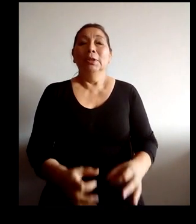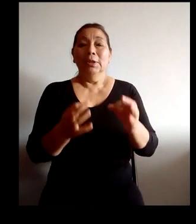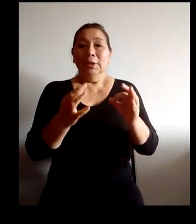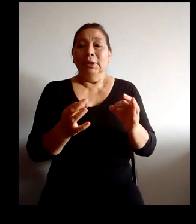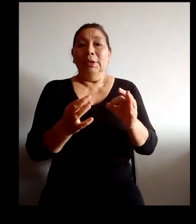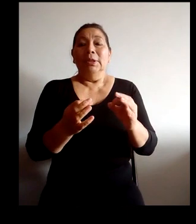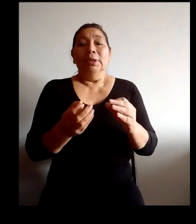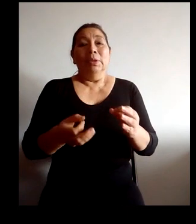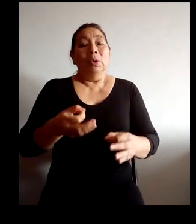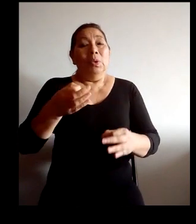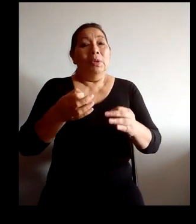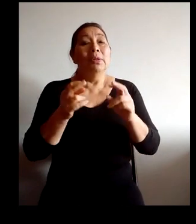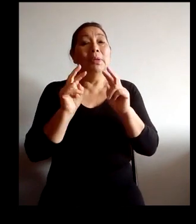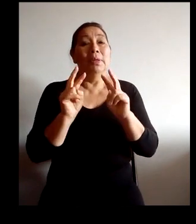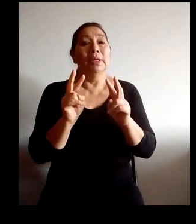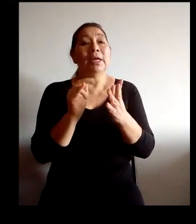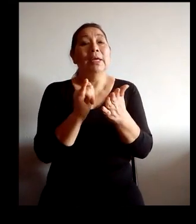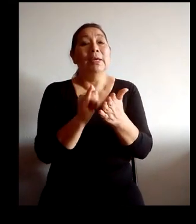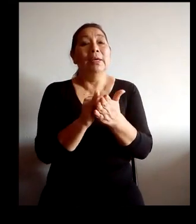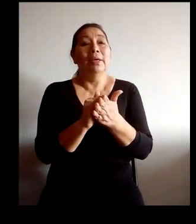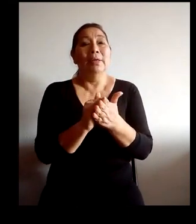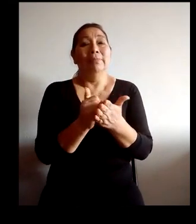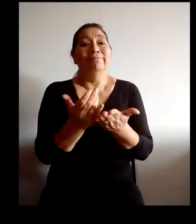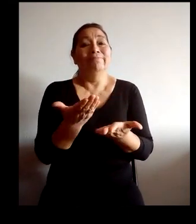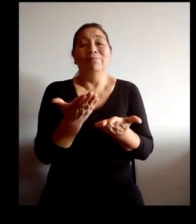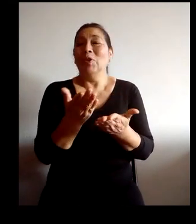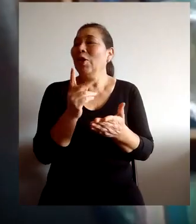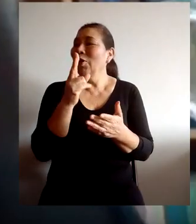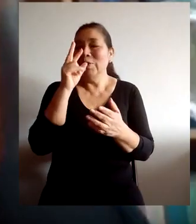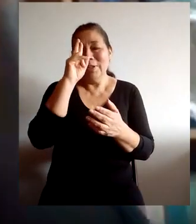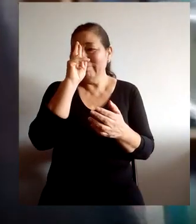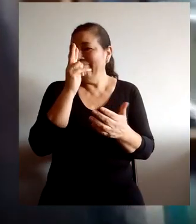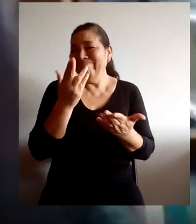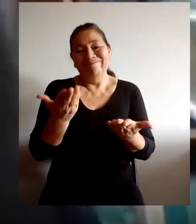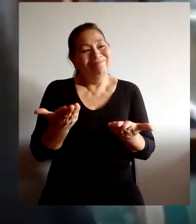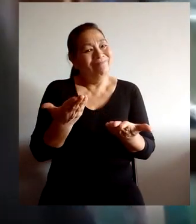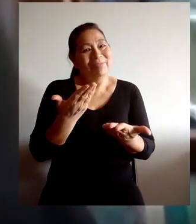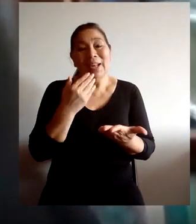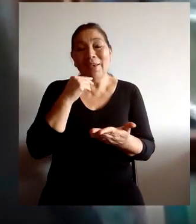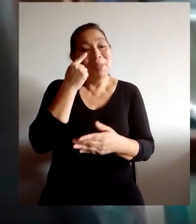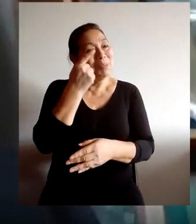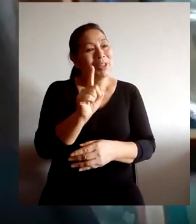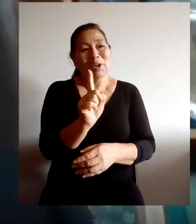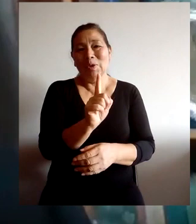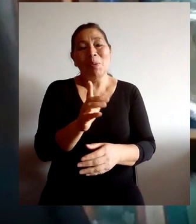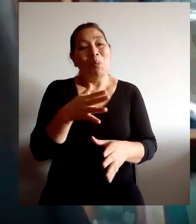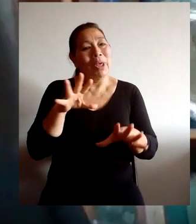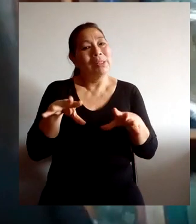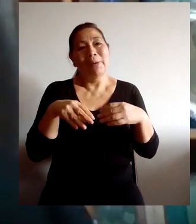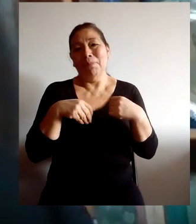demanda. Muchas gracias, señor abogado. Doctor Carlos Ramos, ¿alguna pregunta?